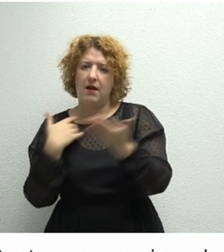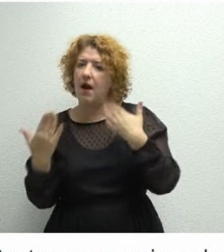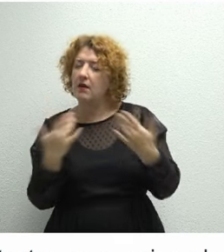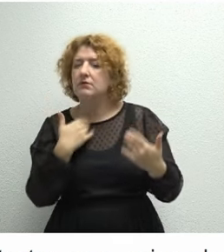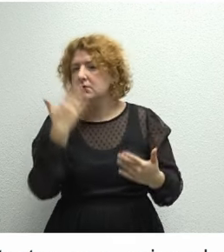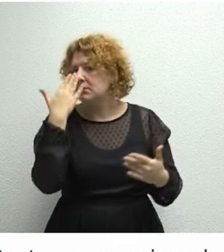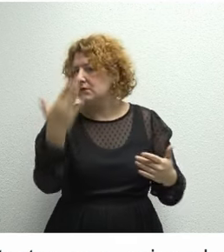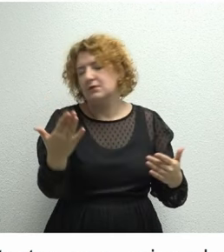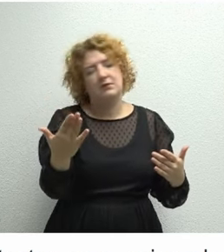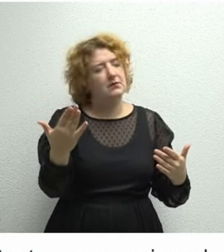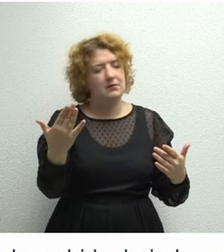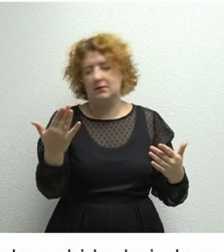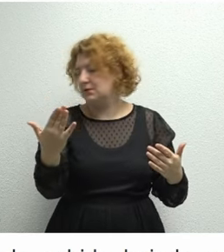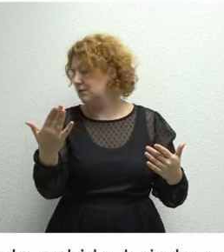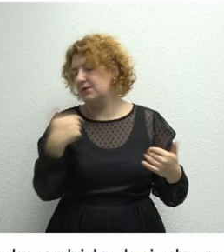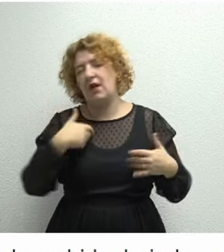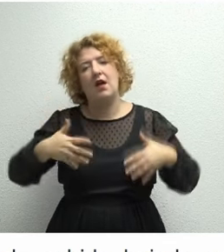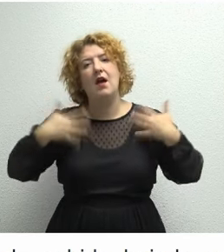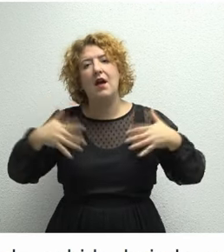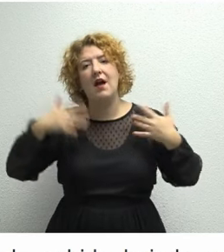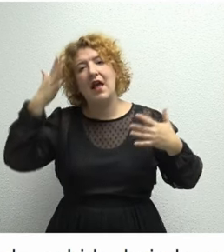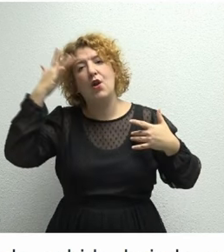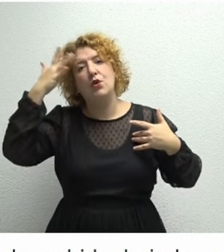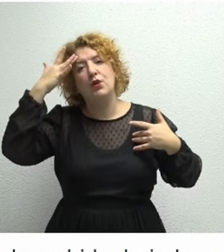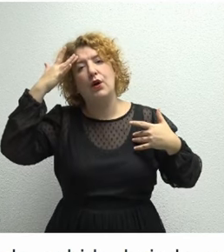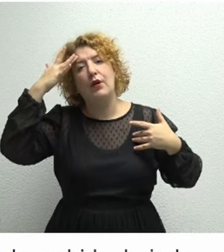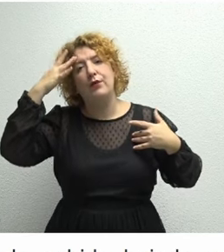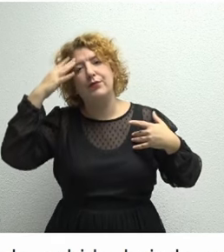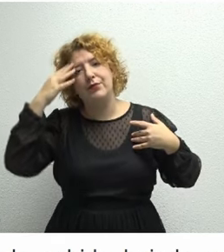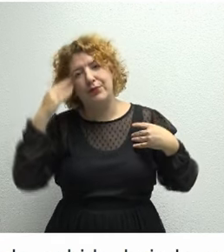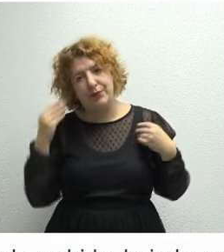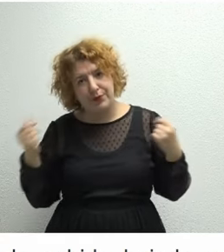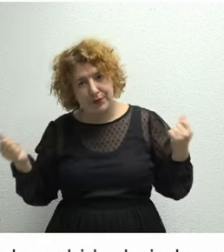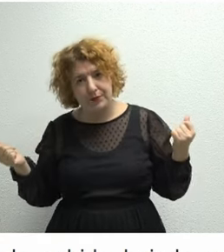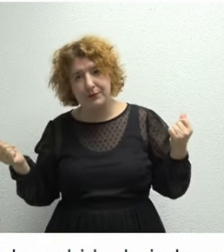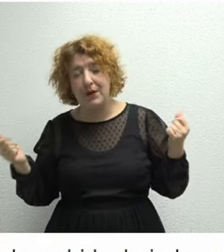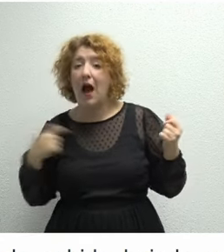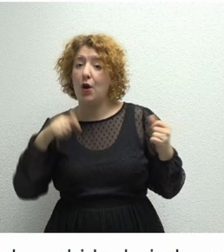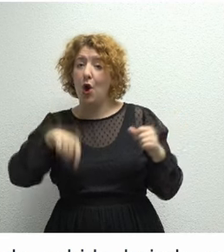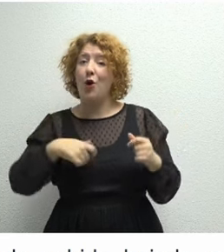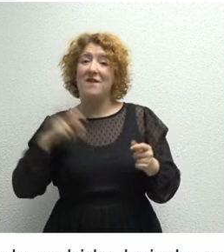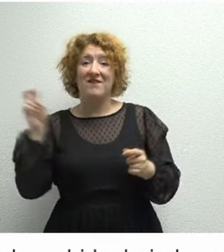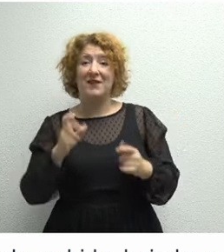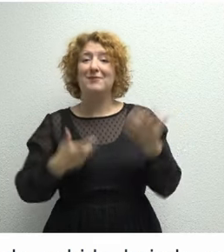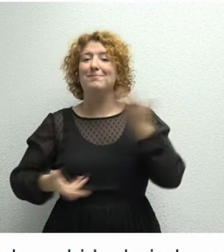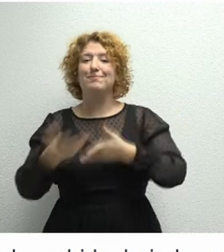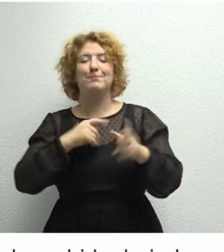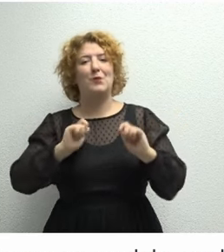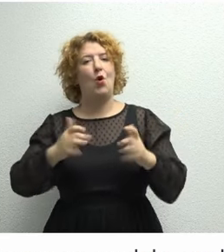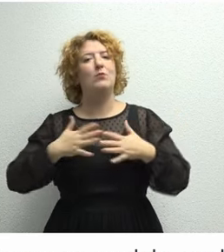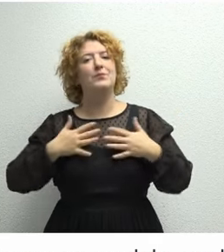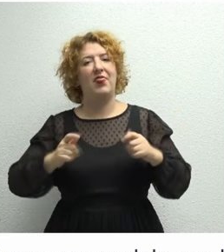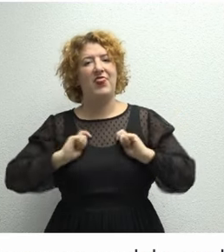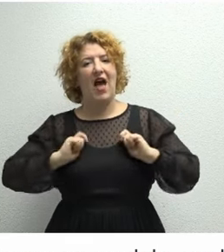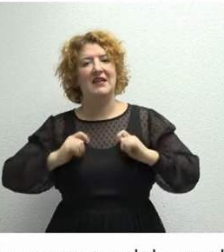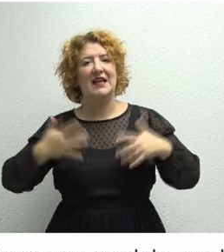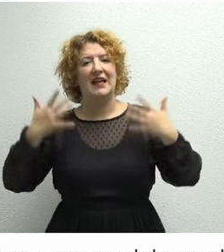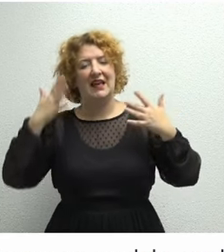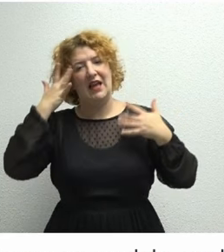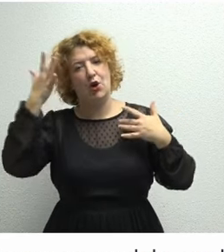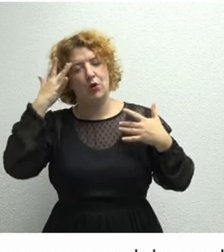momento que que bueno pierdes la ilusión no Aunque Hoy me voy con la con la ilusión renovada eh Y todo